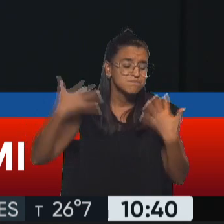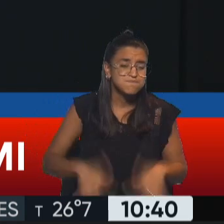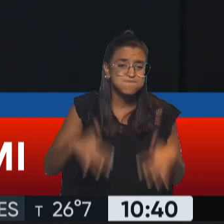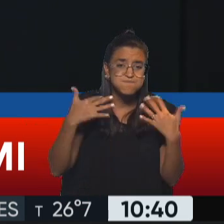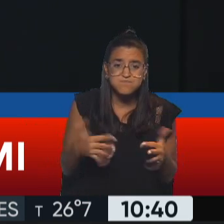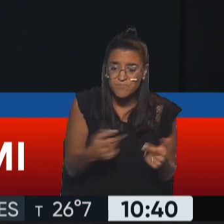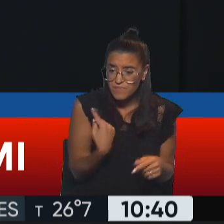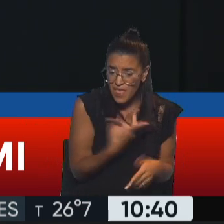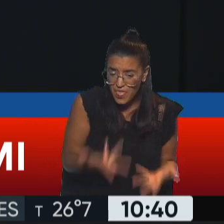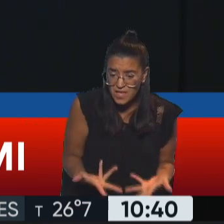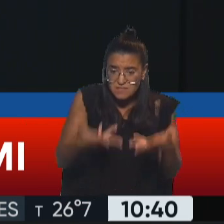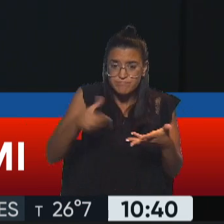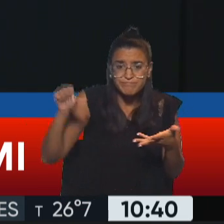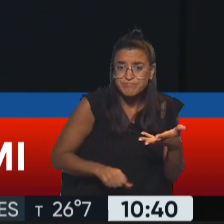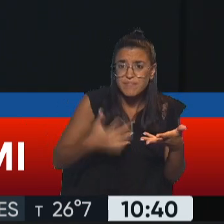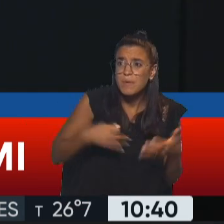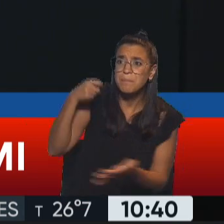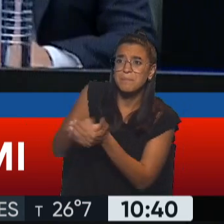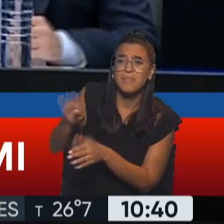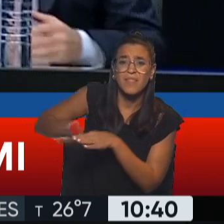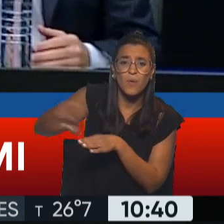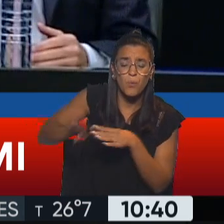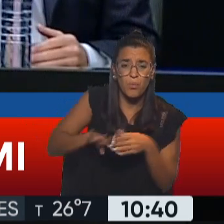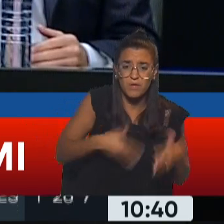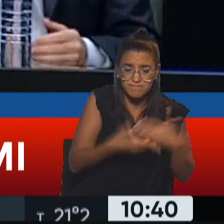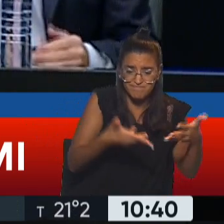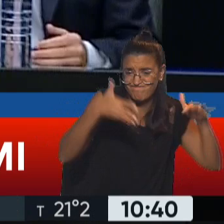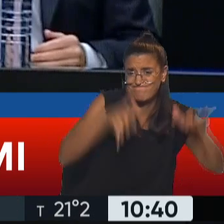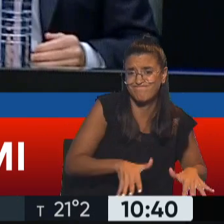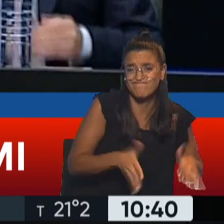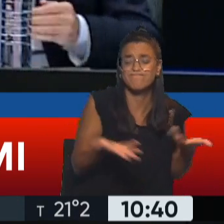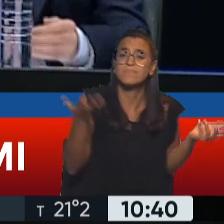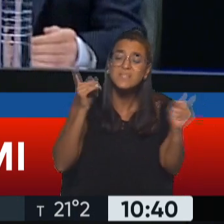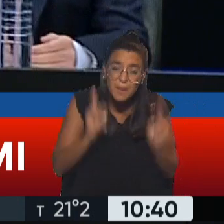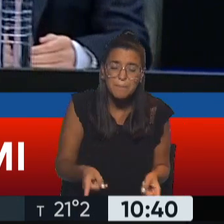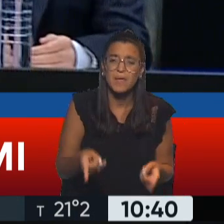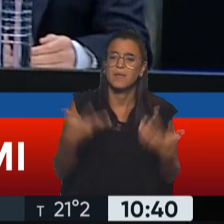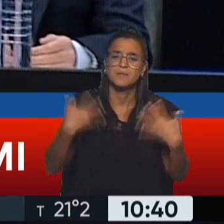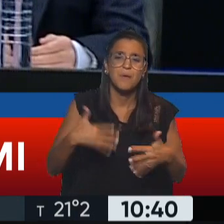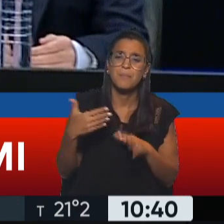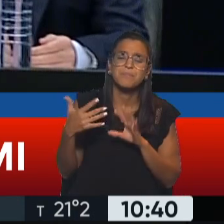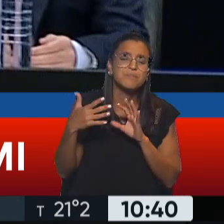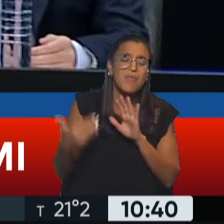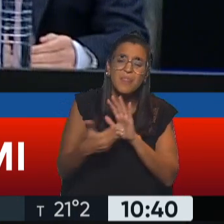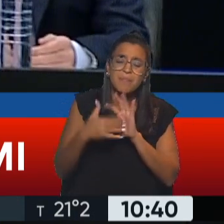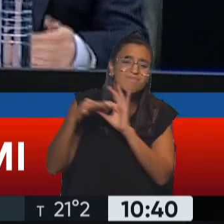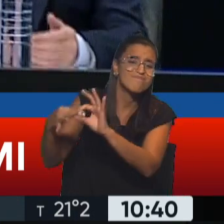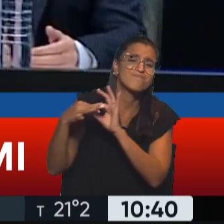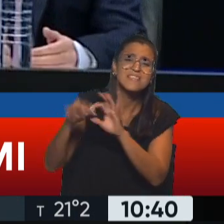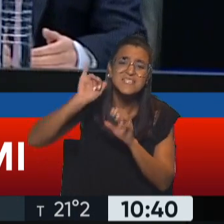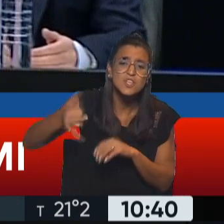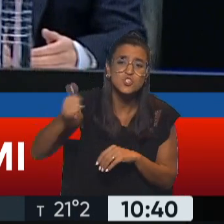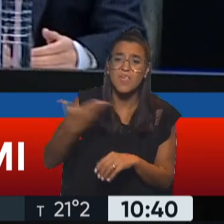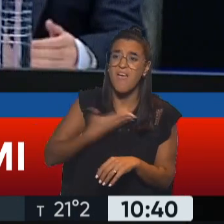las posibilidades de desarrollo de la República Argentina. Y además, con una profunda dependencia de